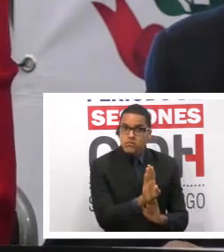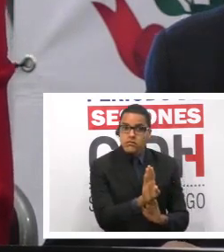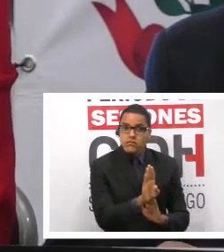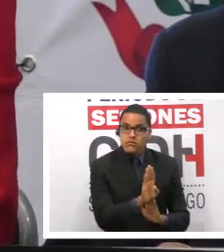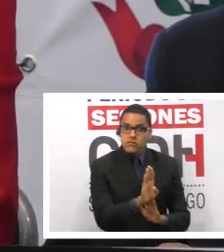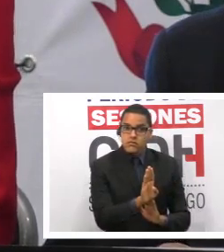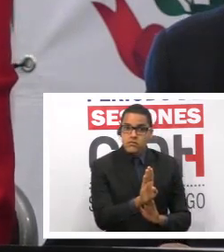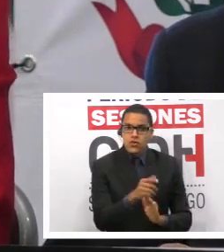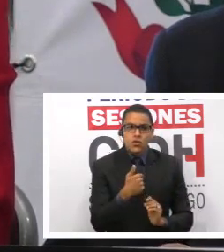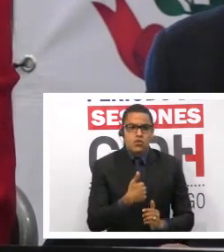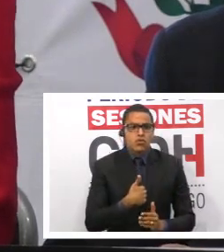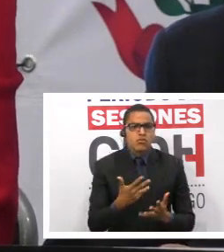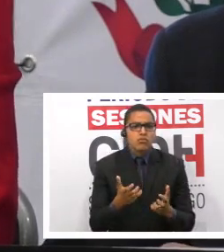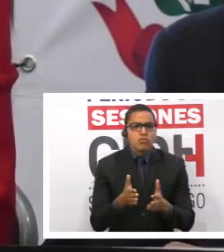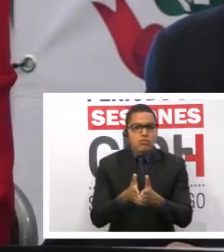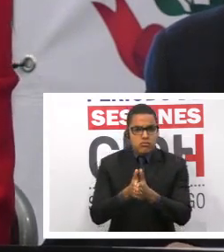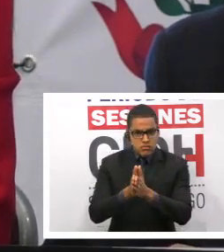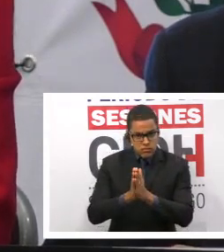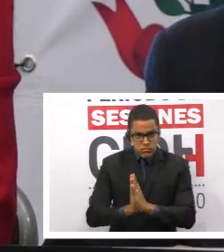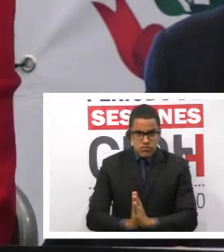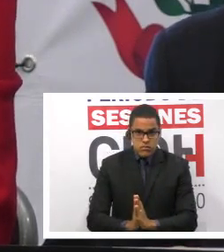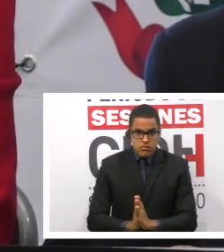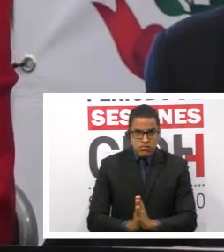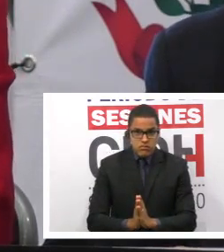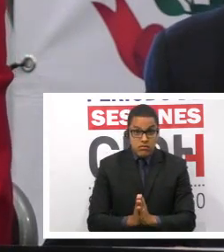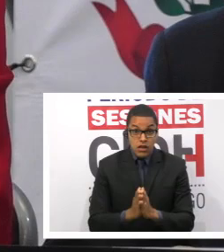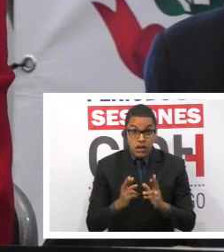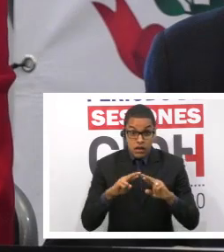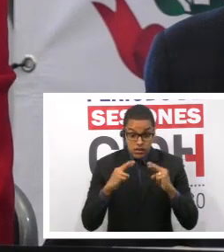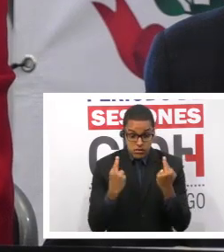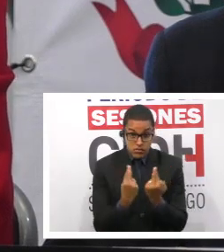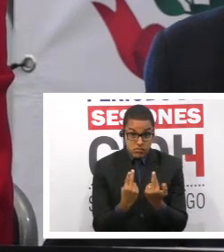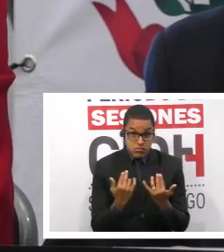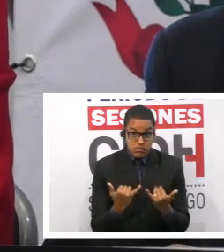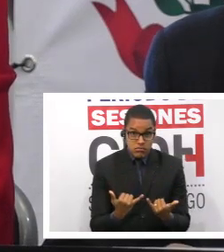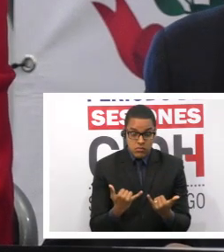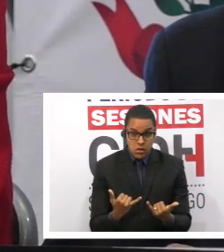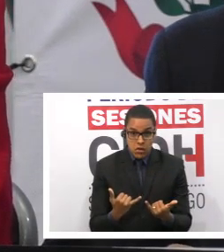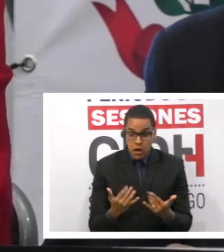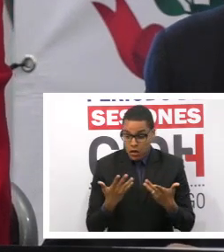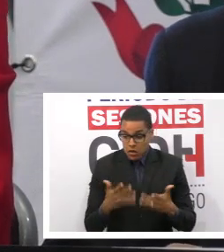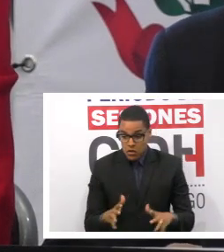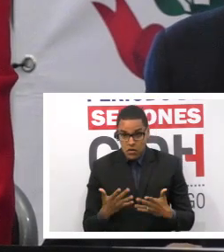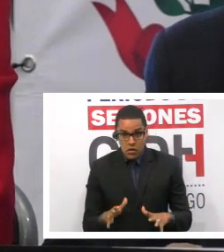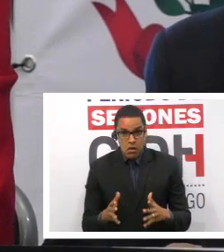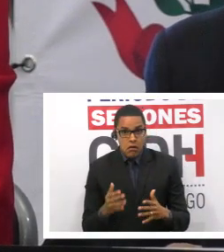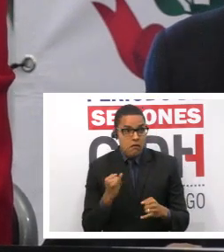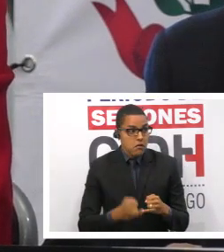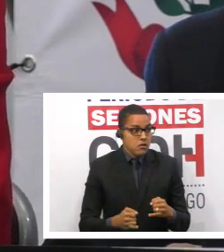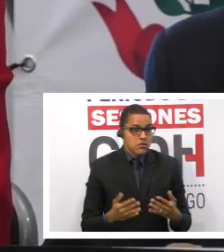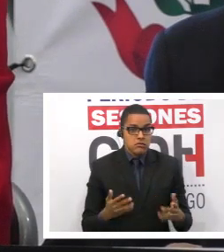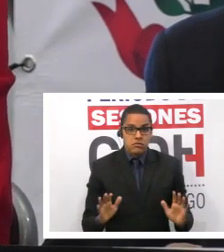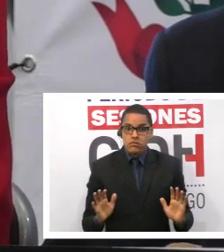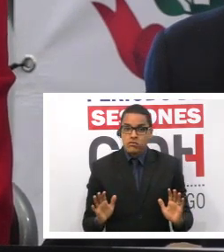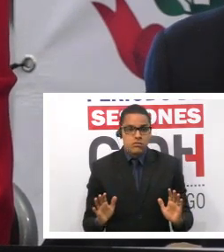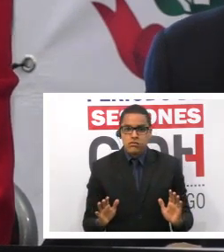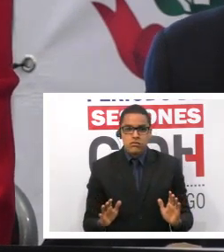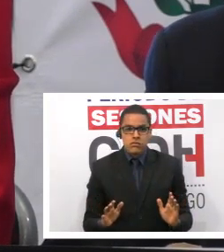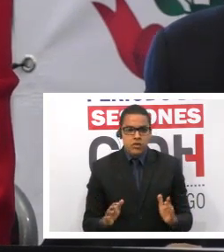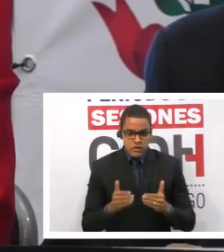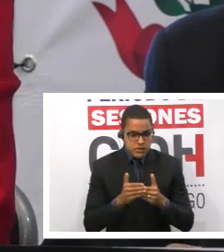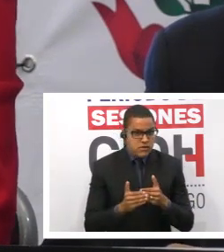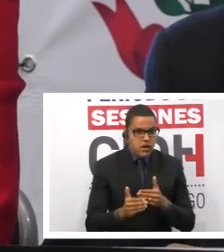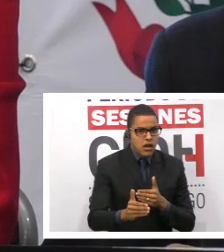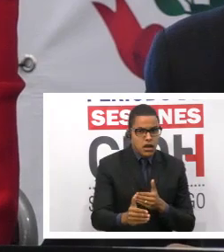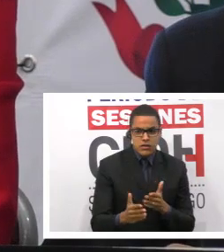este diálogo prosiga más allá de esta audiencia y también que nos sigan ayudando